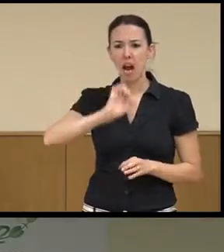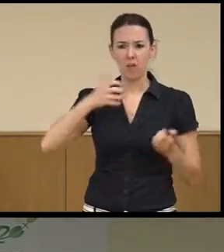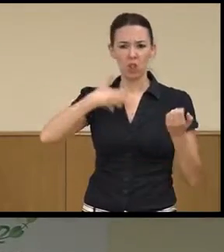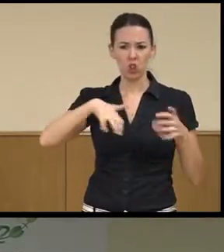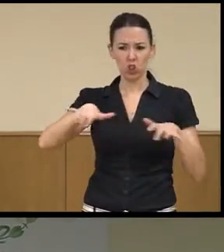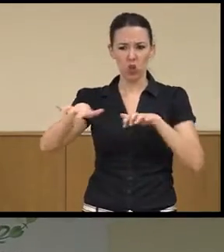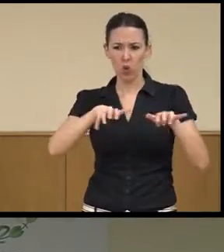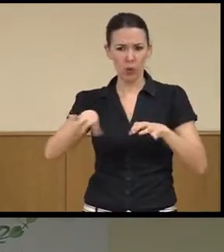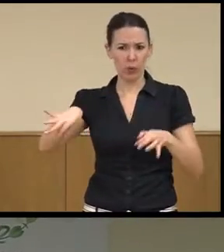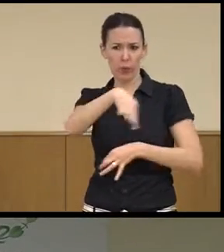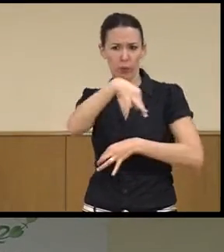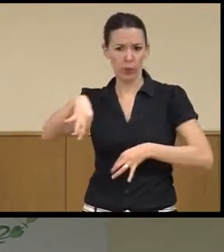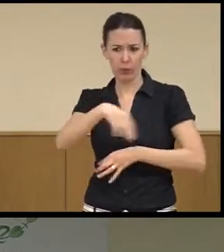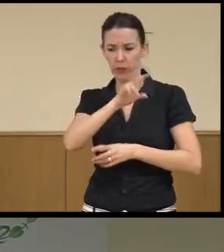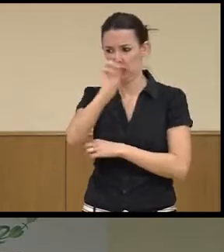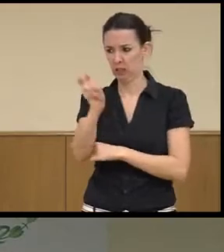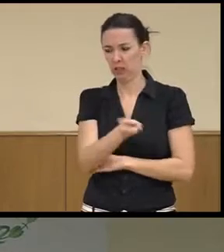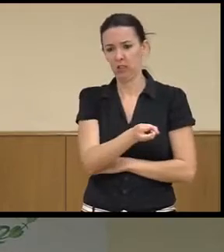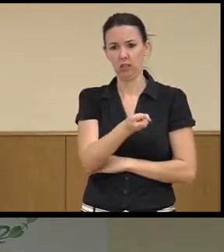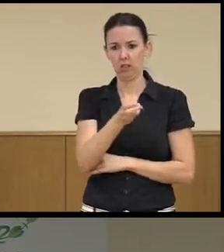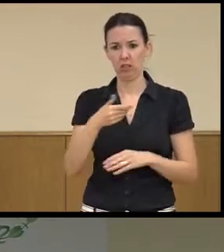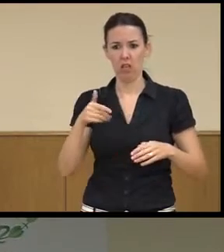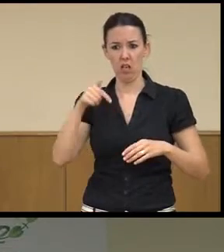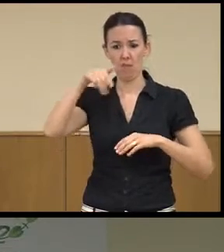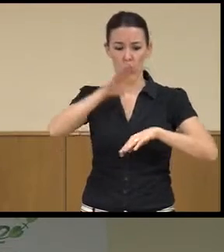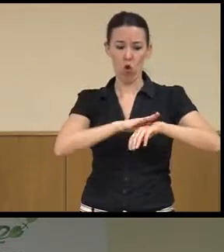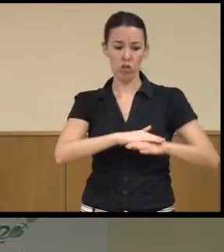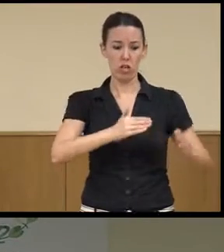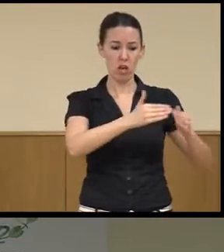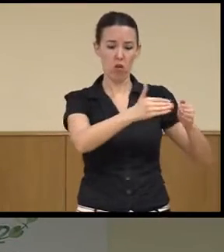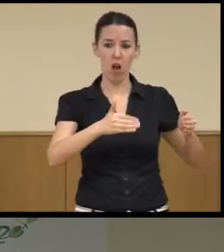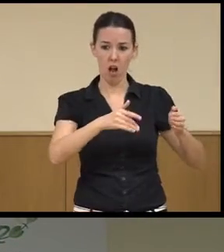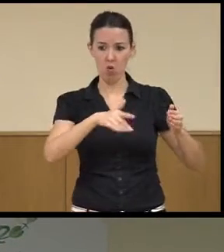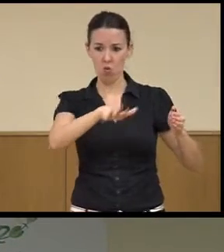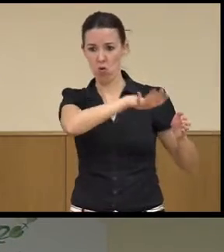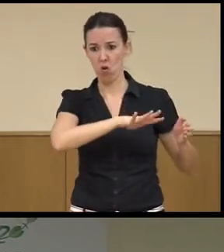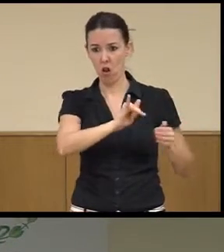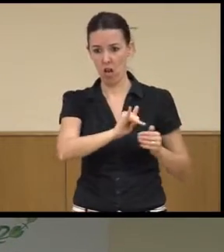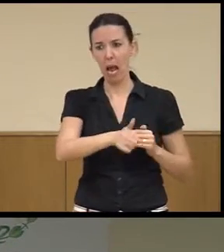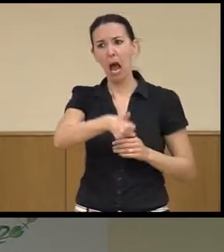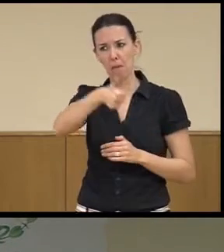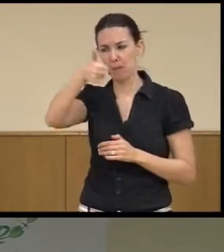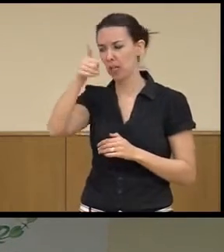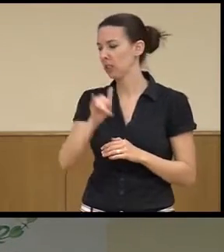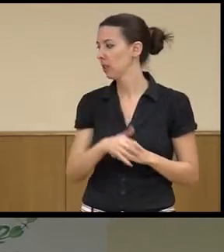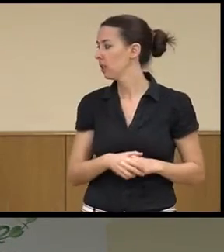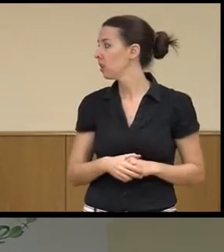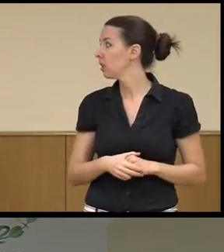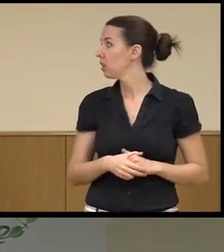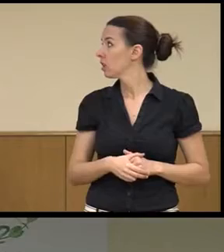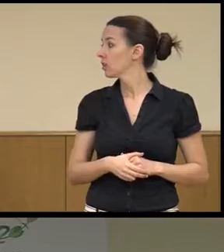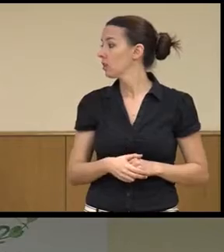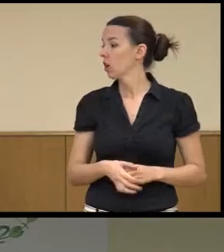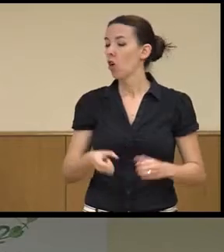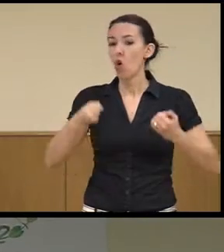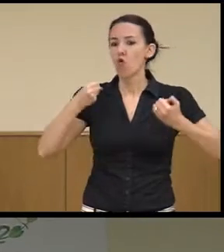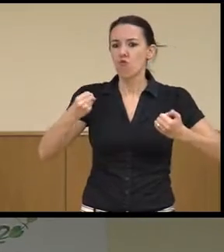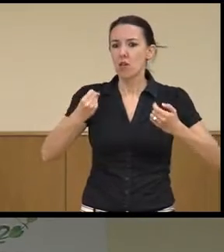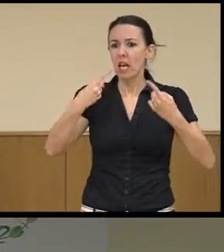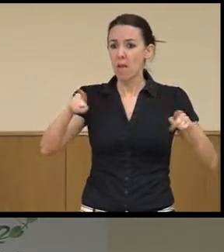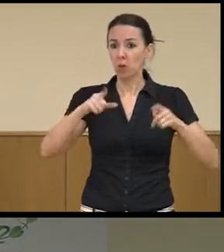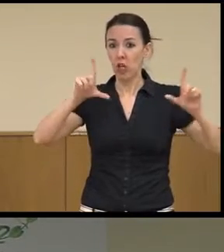instrumentos cuidadosamente distribuidos por el ángulo inferior izquierdo, por algún sitio más. La fuerte presencia de la música en este cuadro